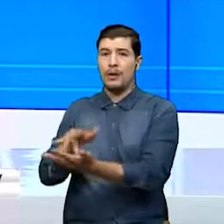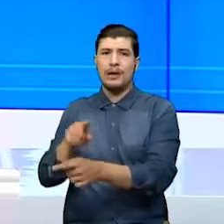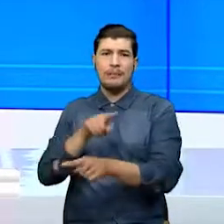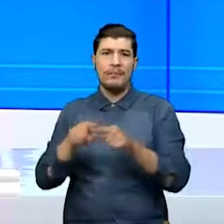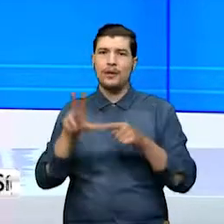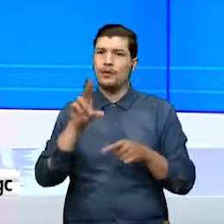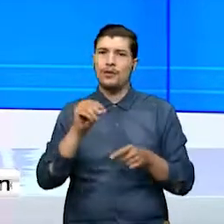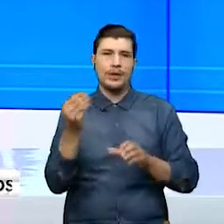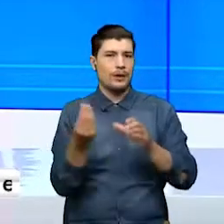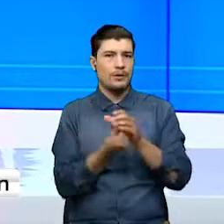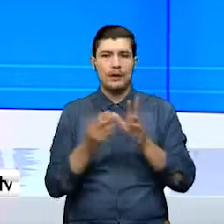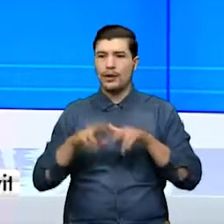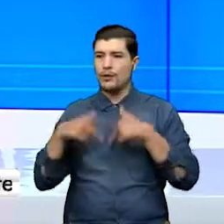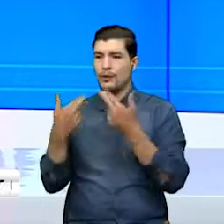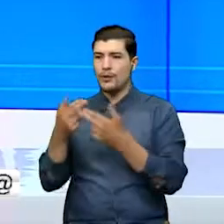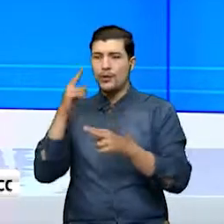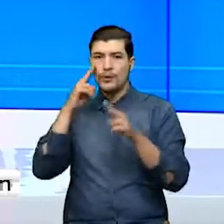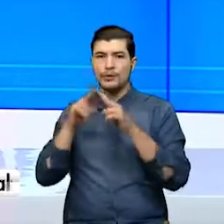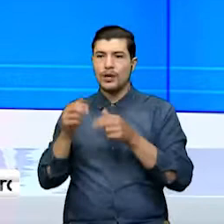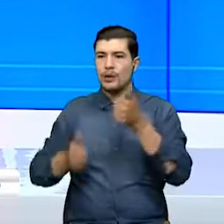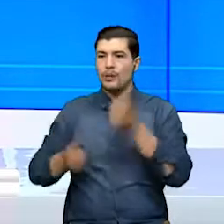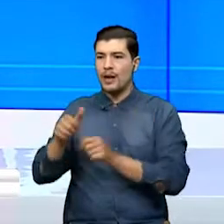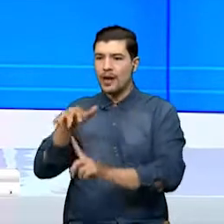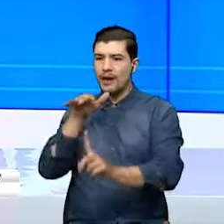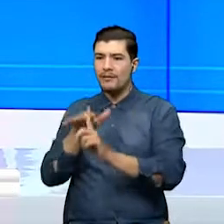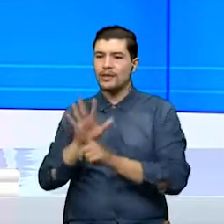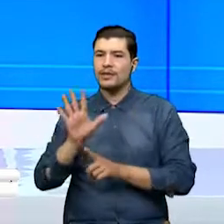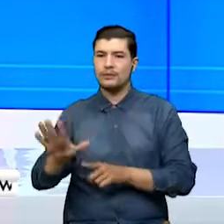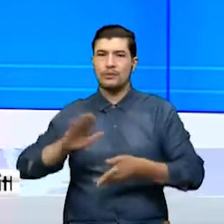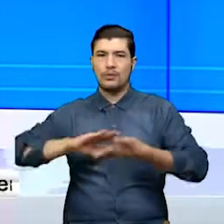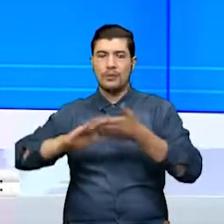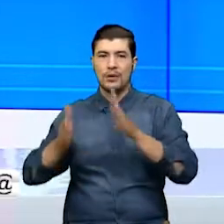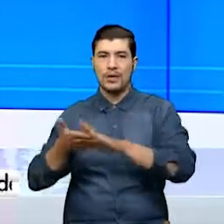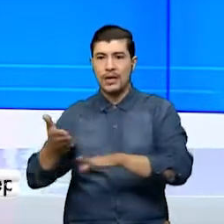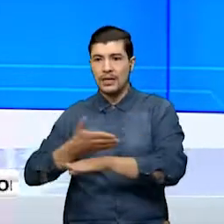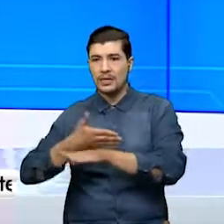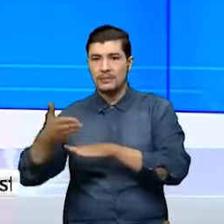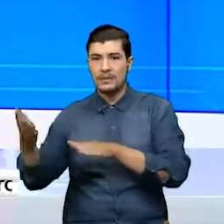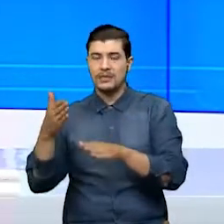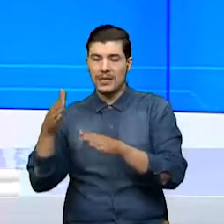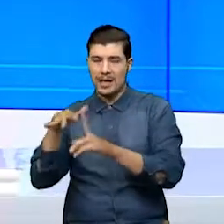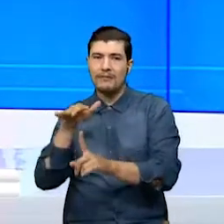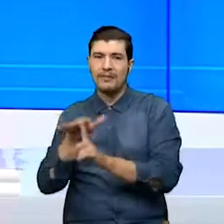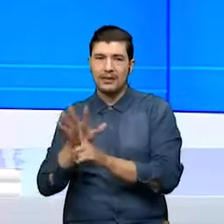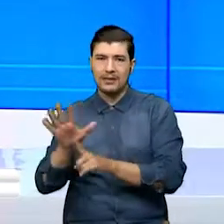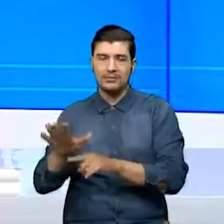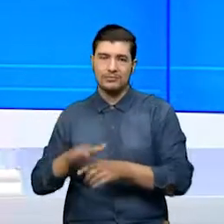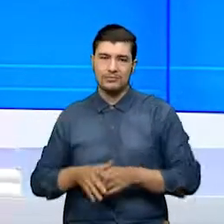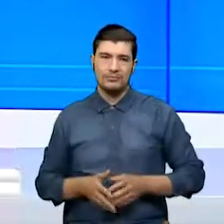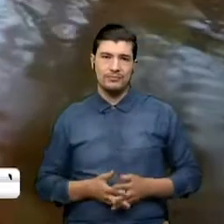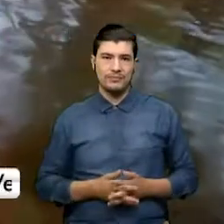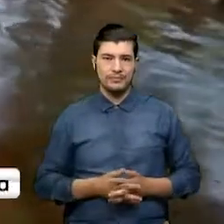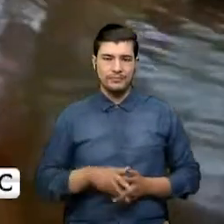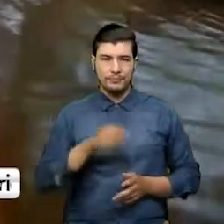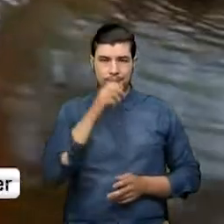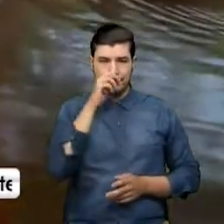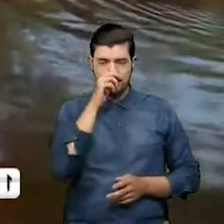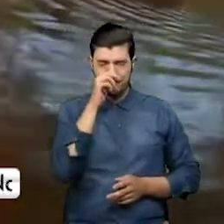estuvo incluida la reunión para conocer las afectaciones de la comunidad después de la tragedia ambiental ocasionada por esta empresa